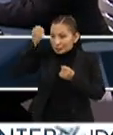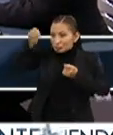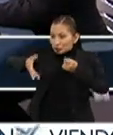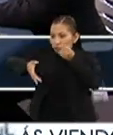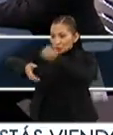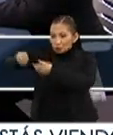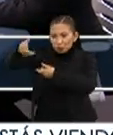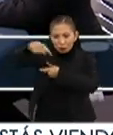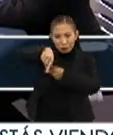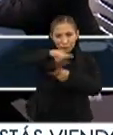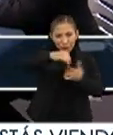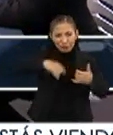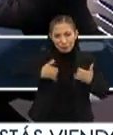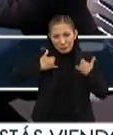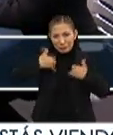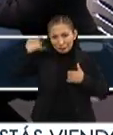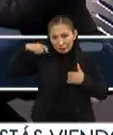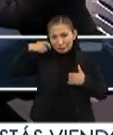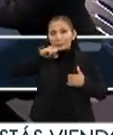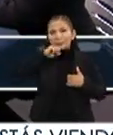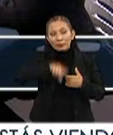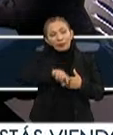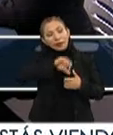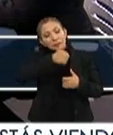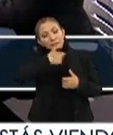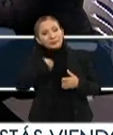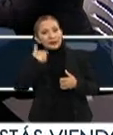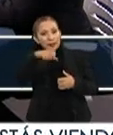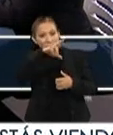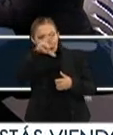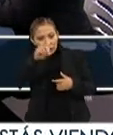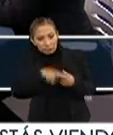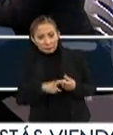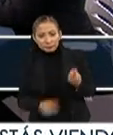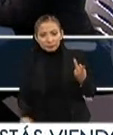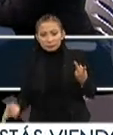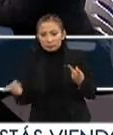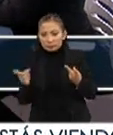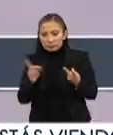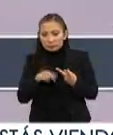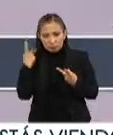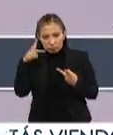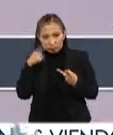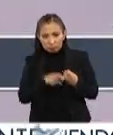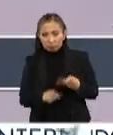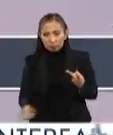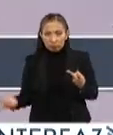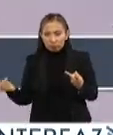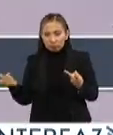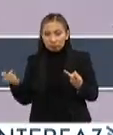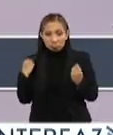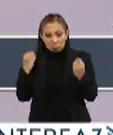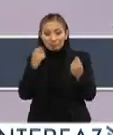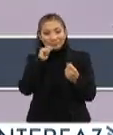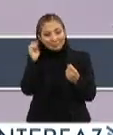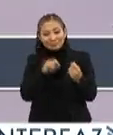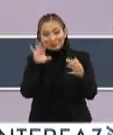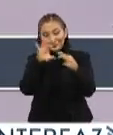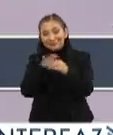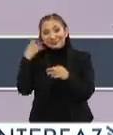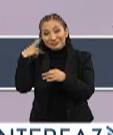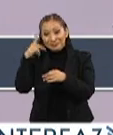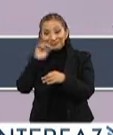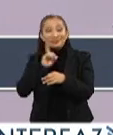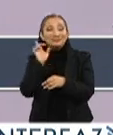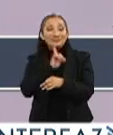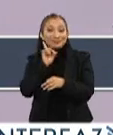con los chicos de Querétaro, sino también con Quintana Roo, con Puebla. Hice muchas amistades ahí con